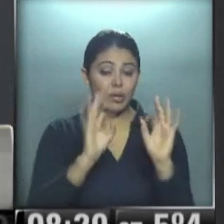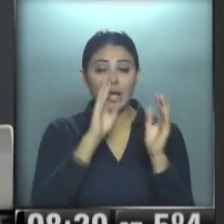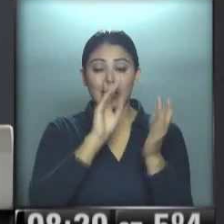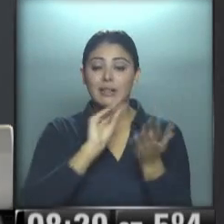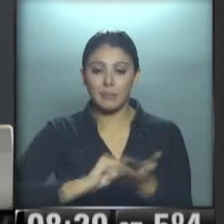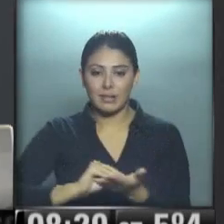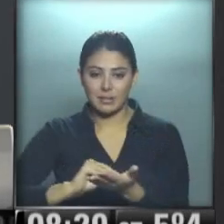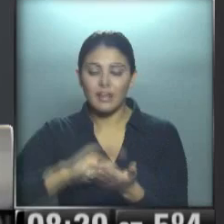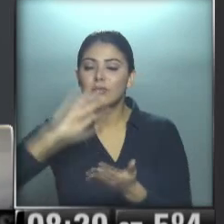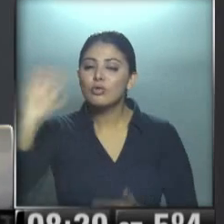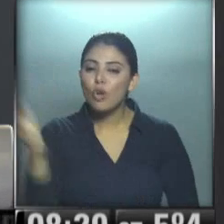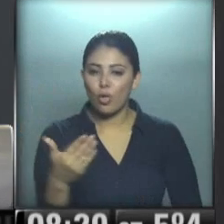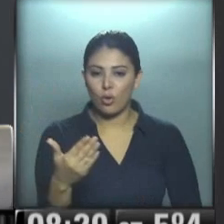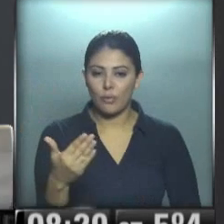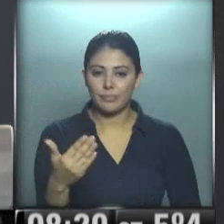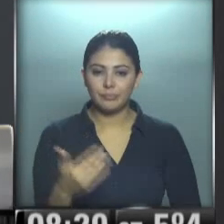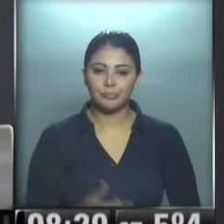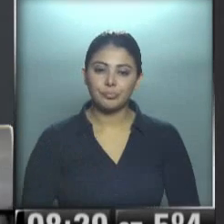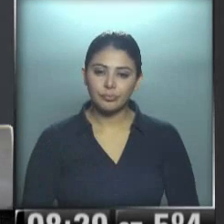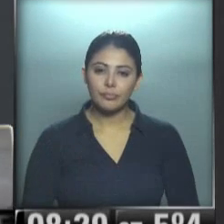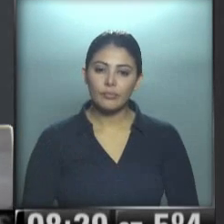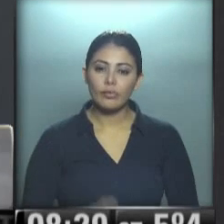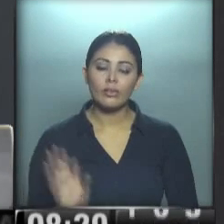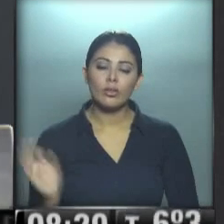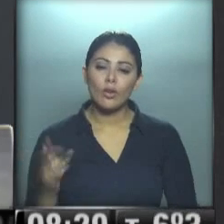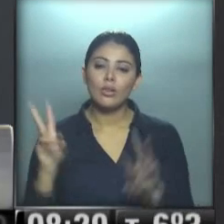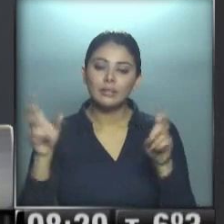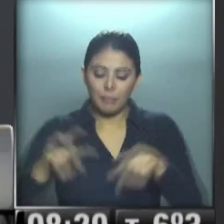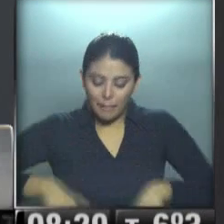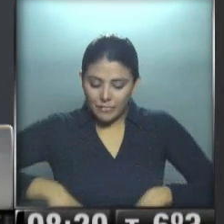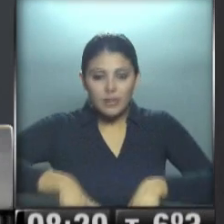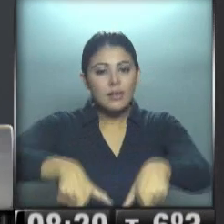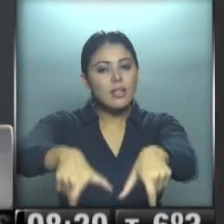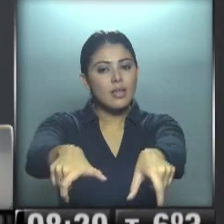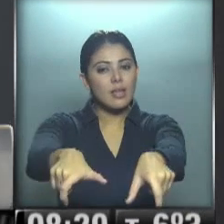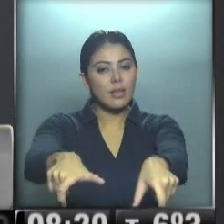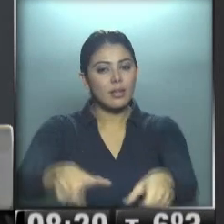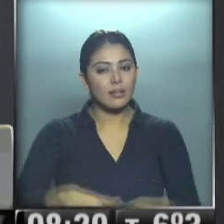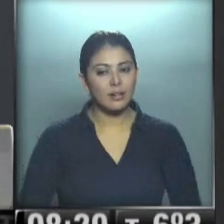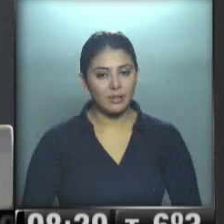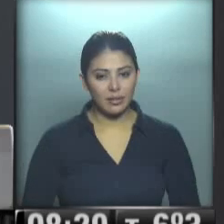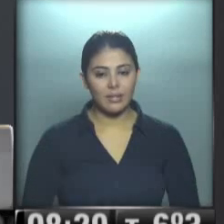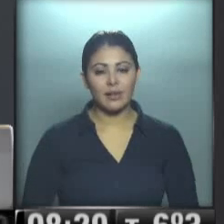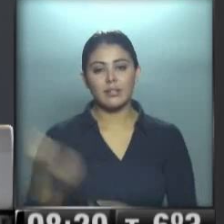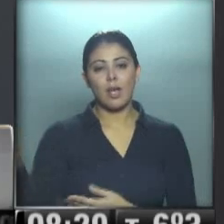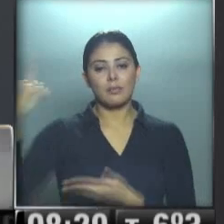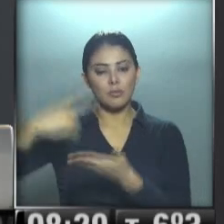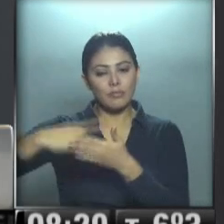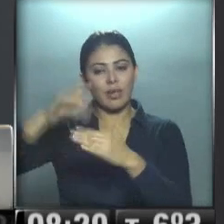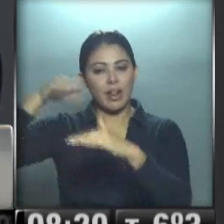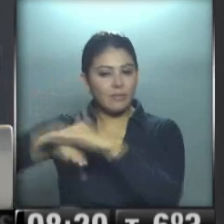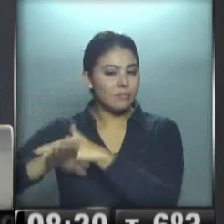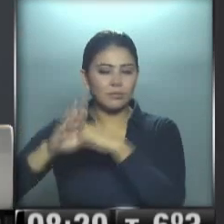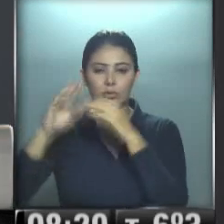también todo lo que significa el tema de vías como pasos a nivel soterramiento